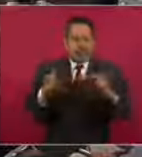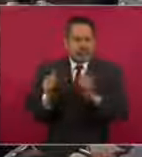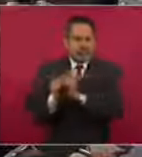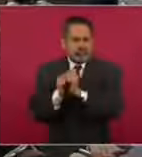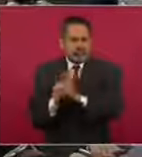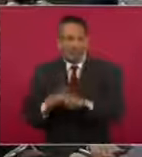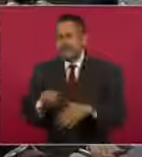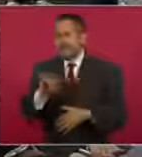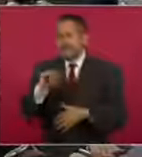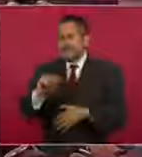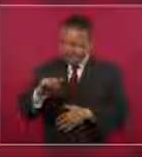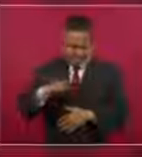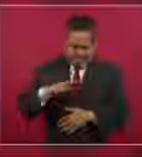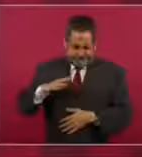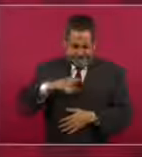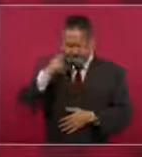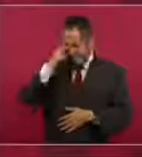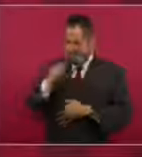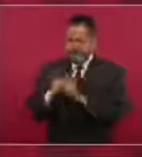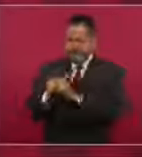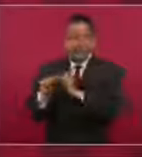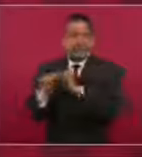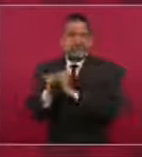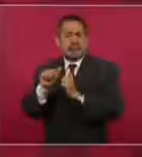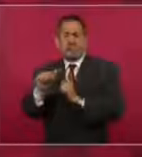hubo cooperación